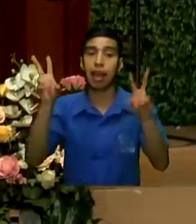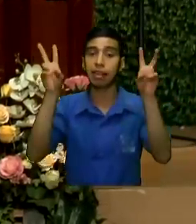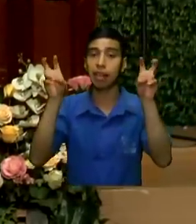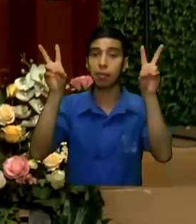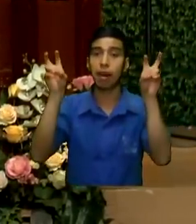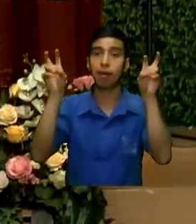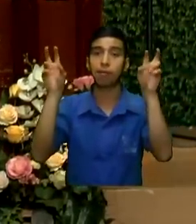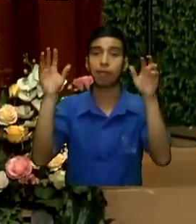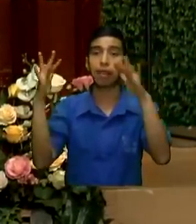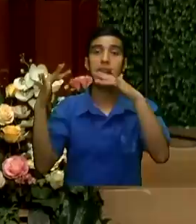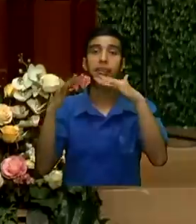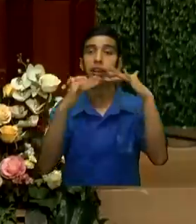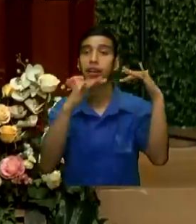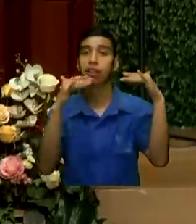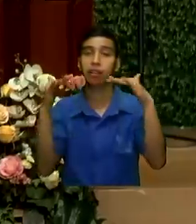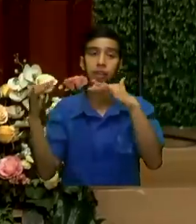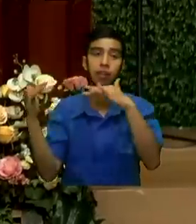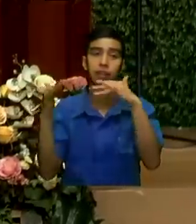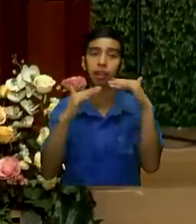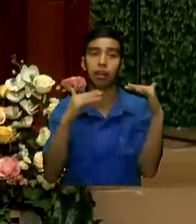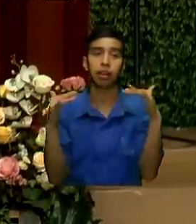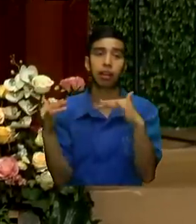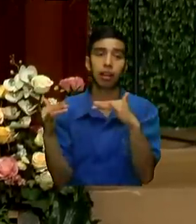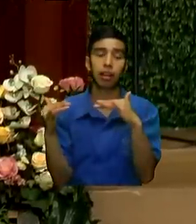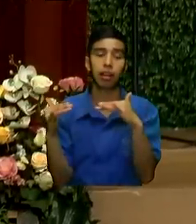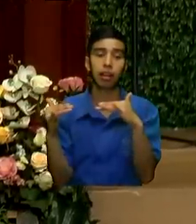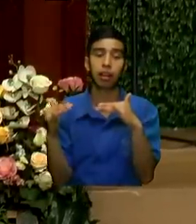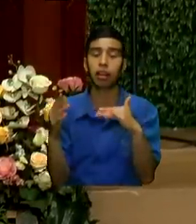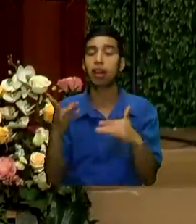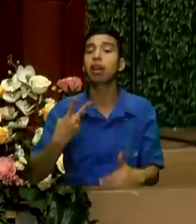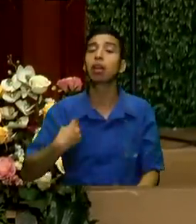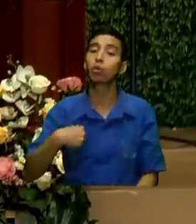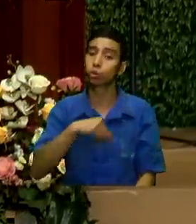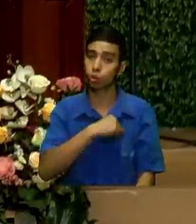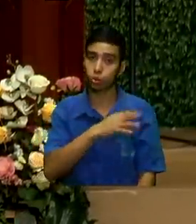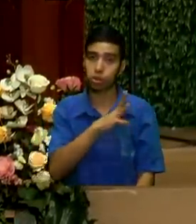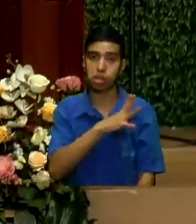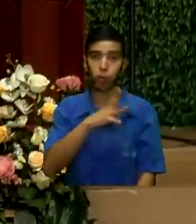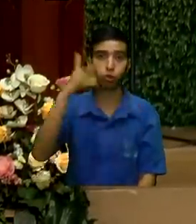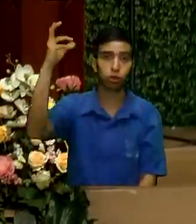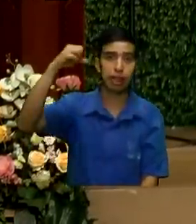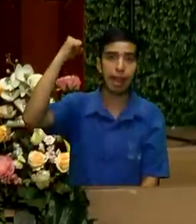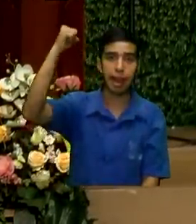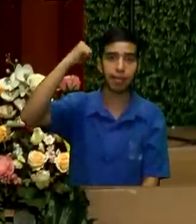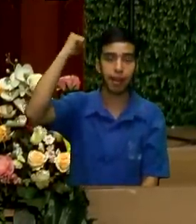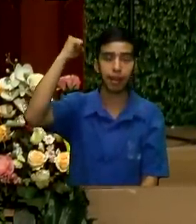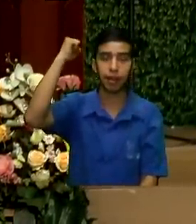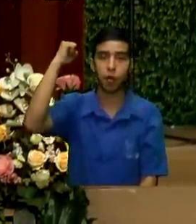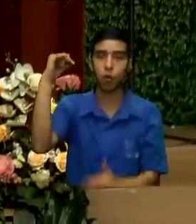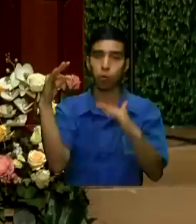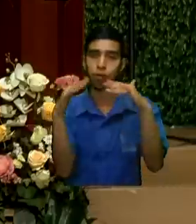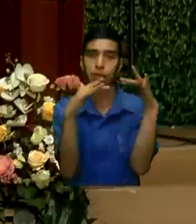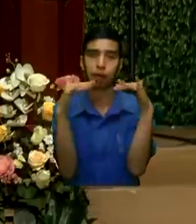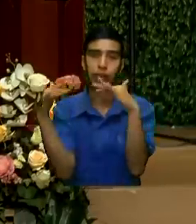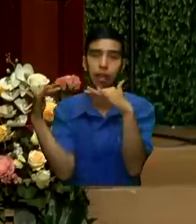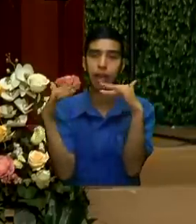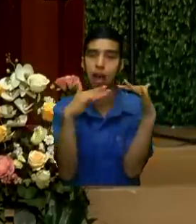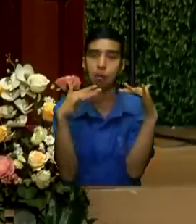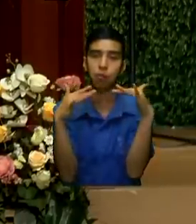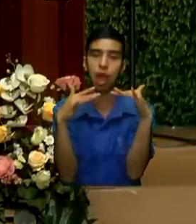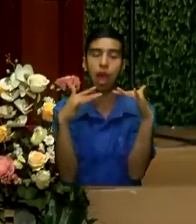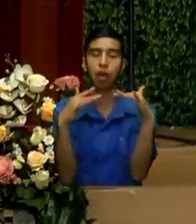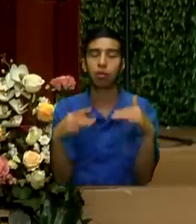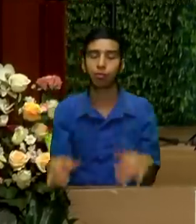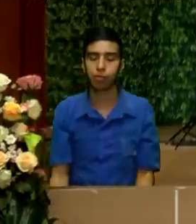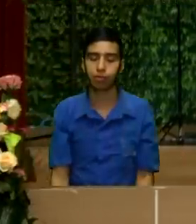batalla cruenta que nosotros tenemos y que tenemos que ganar. Esta batalla no es